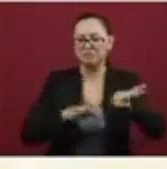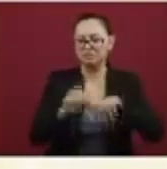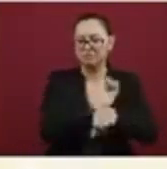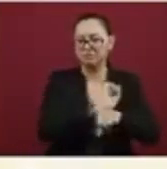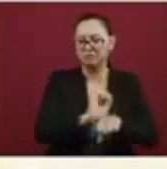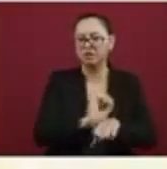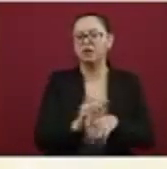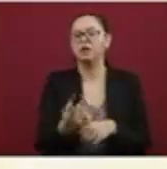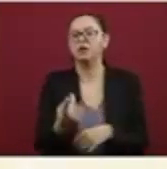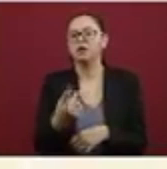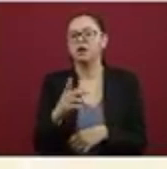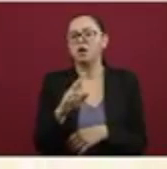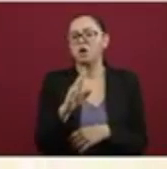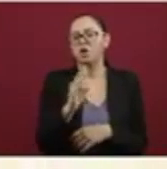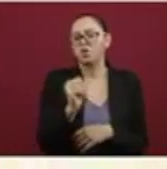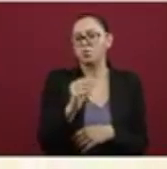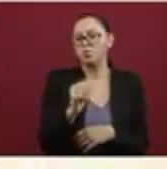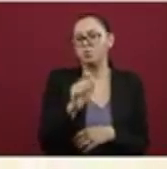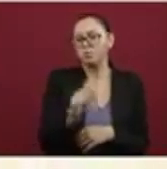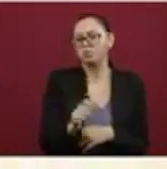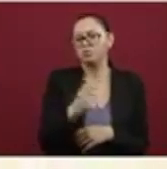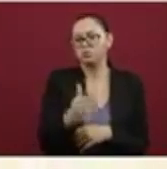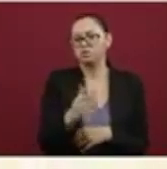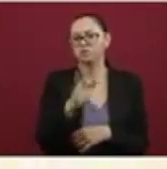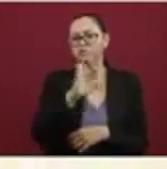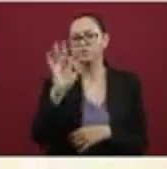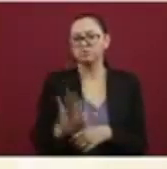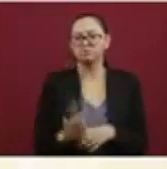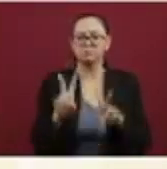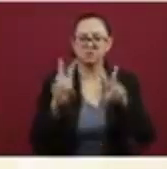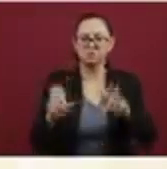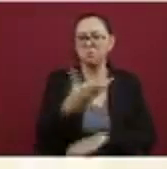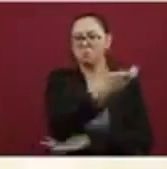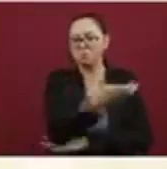9.7% en actividades agropecuarias,